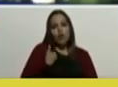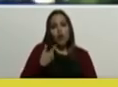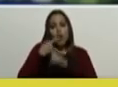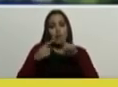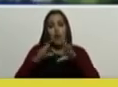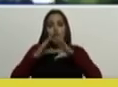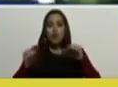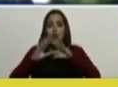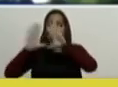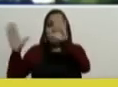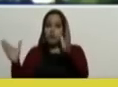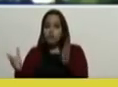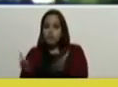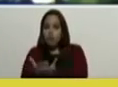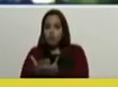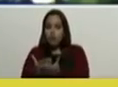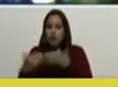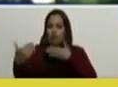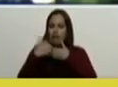mundial.